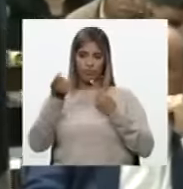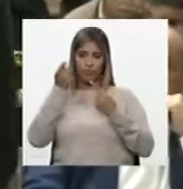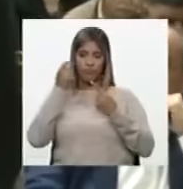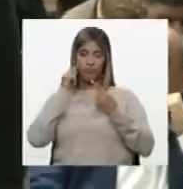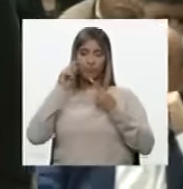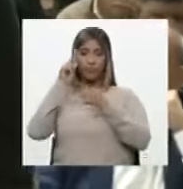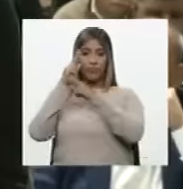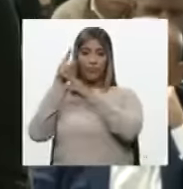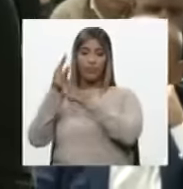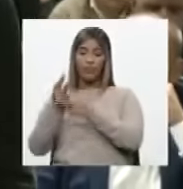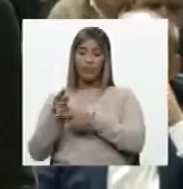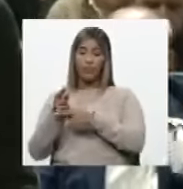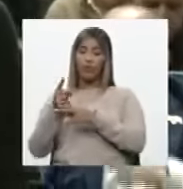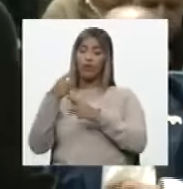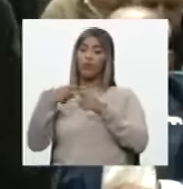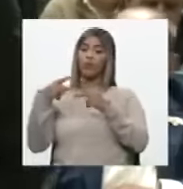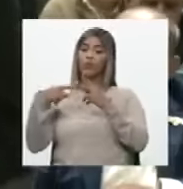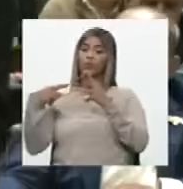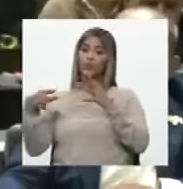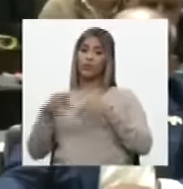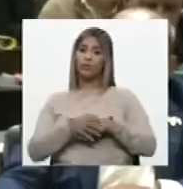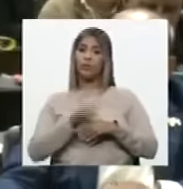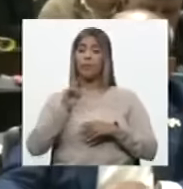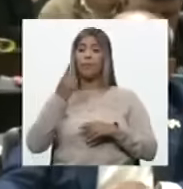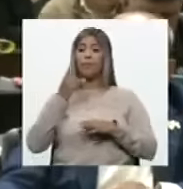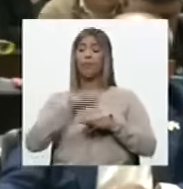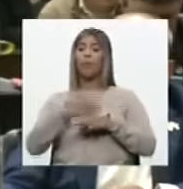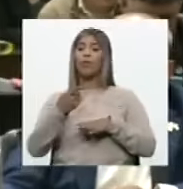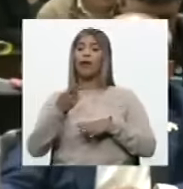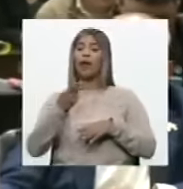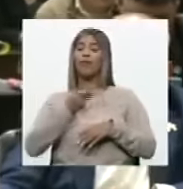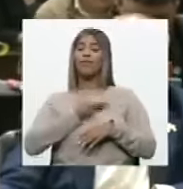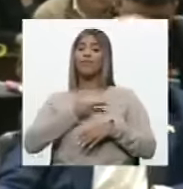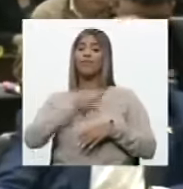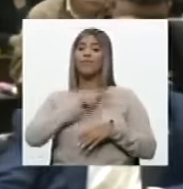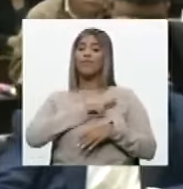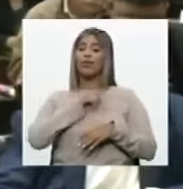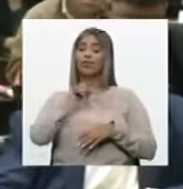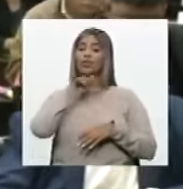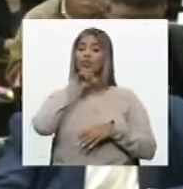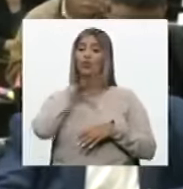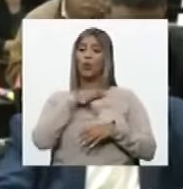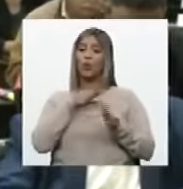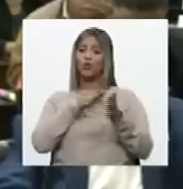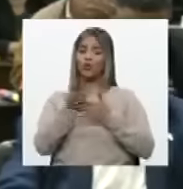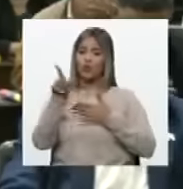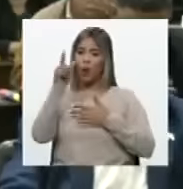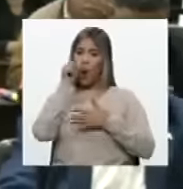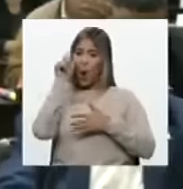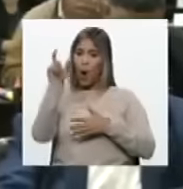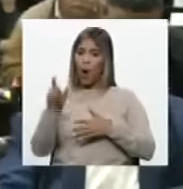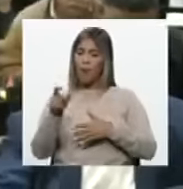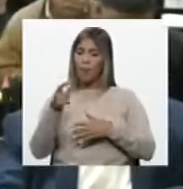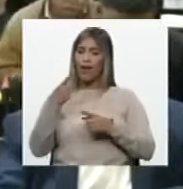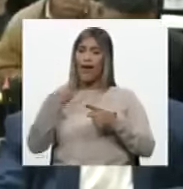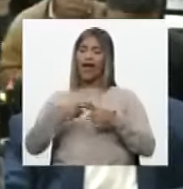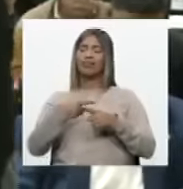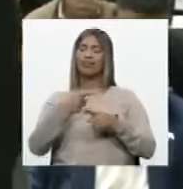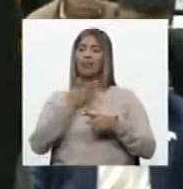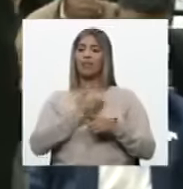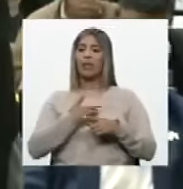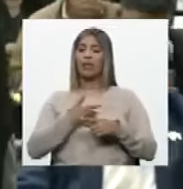memoria de Medina Angarita por varias cosas. Primero, porque hay un falseamiento de la historia en torno a él. Acción Democrática lo